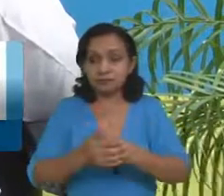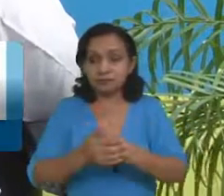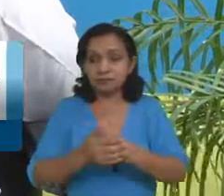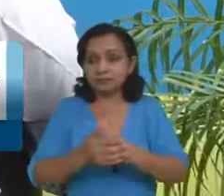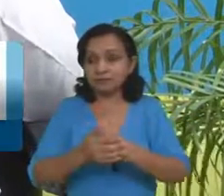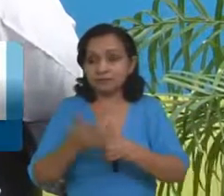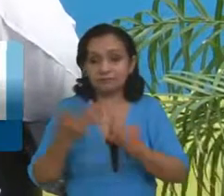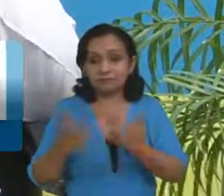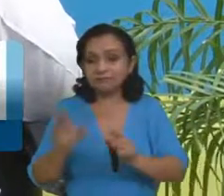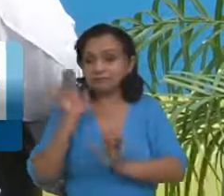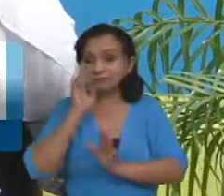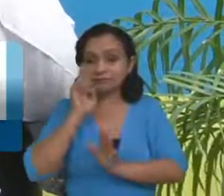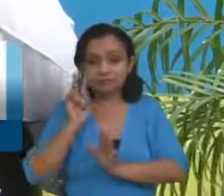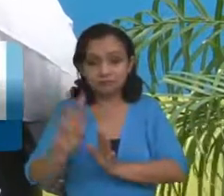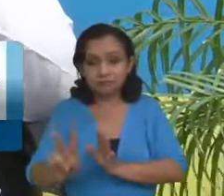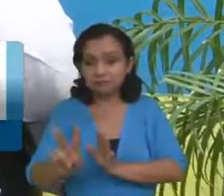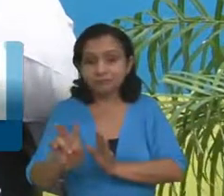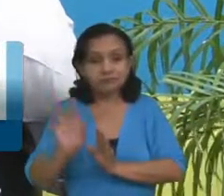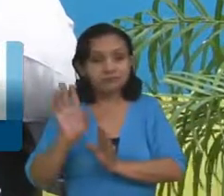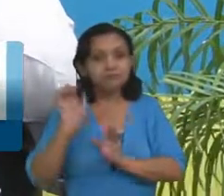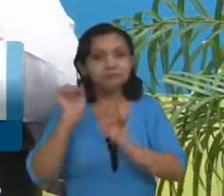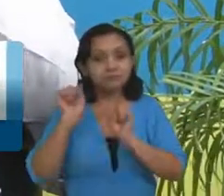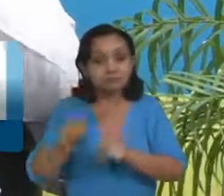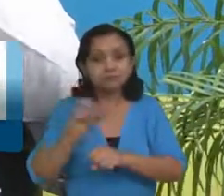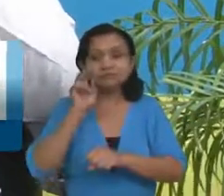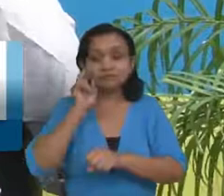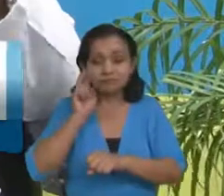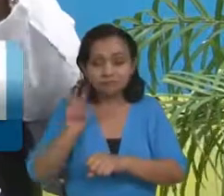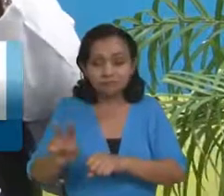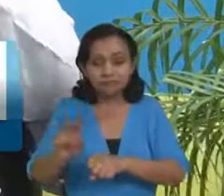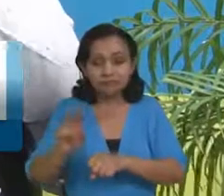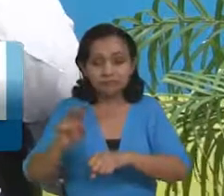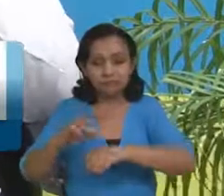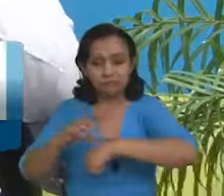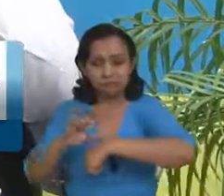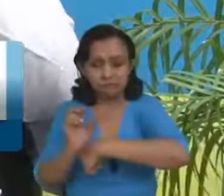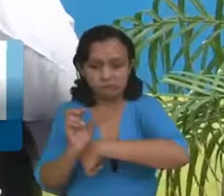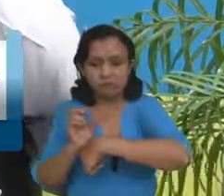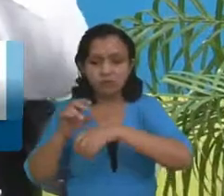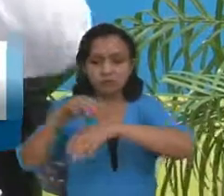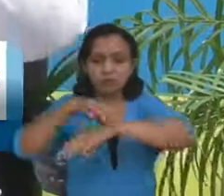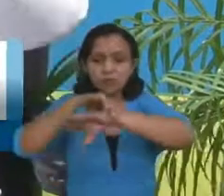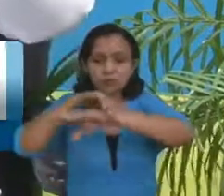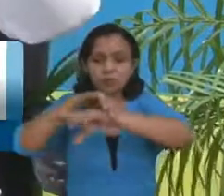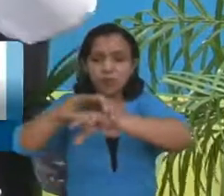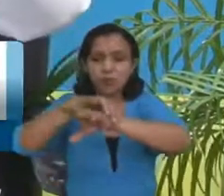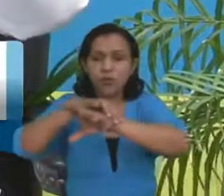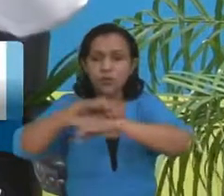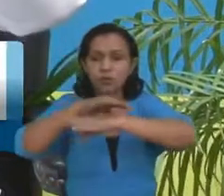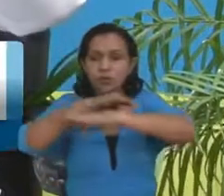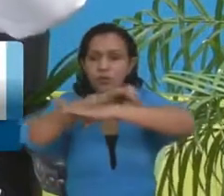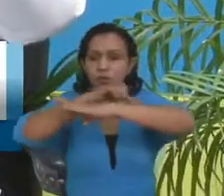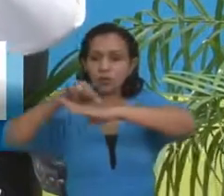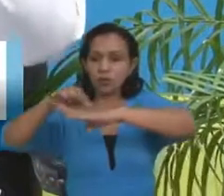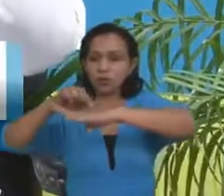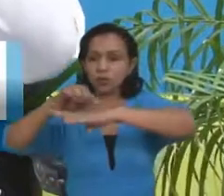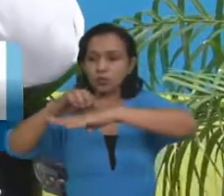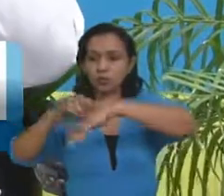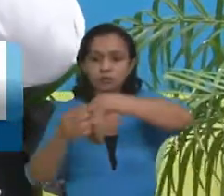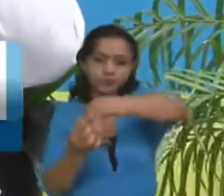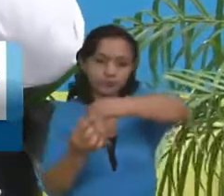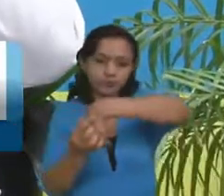clínicamente o visualmente, objetivamente, podemos ver de que hay una deformidad del hueso. Lo que antes era recto, ahora